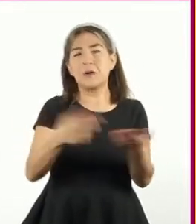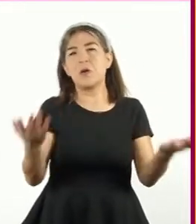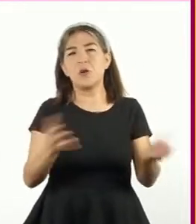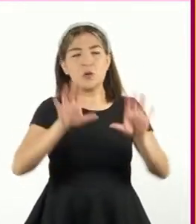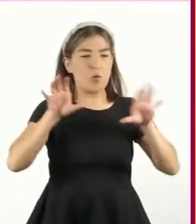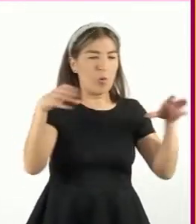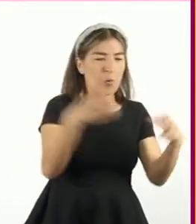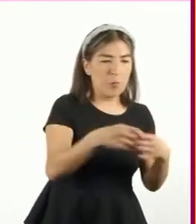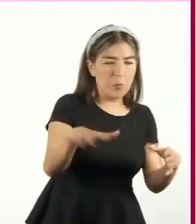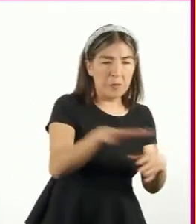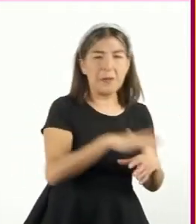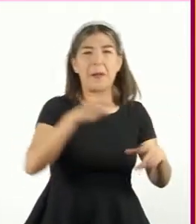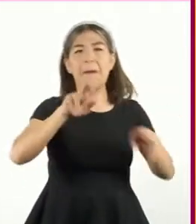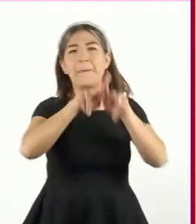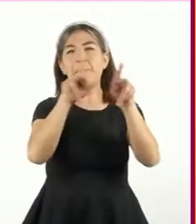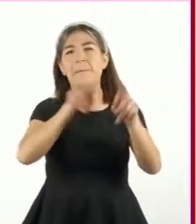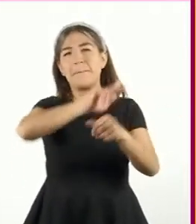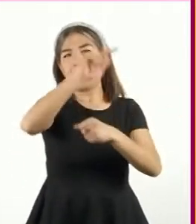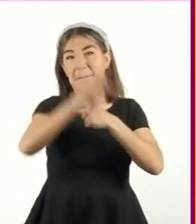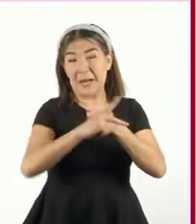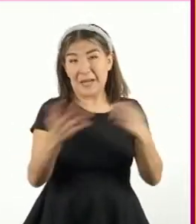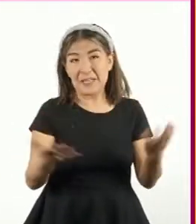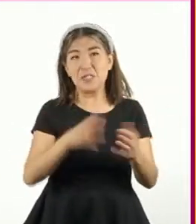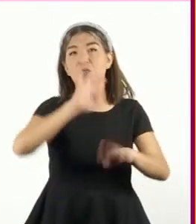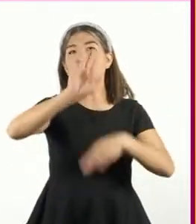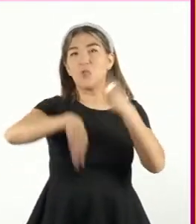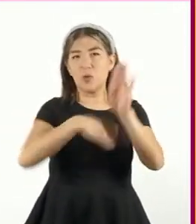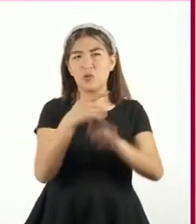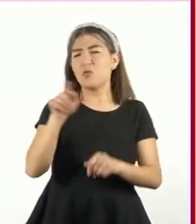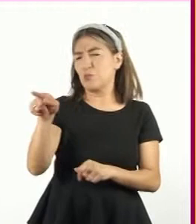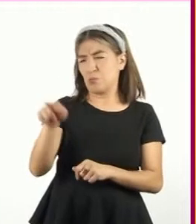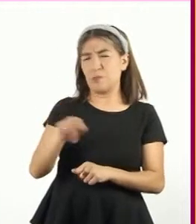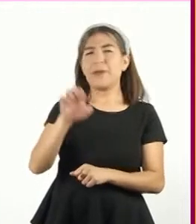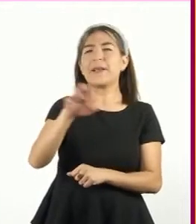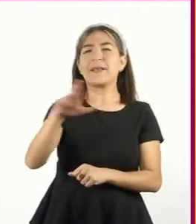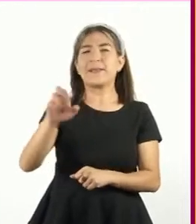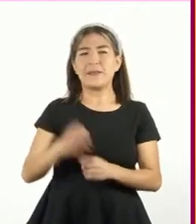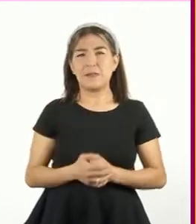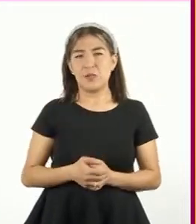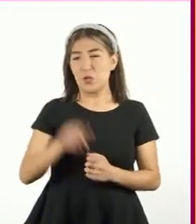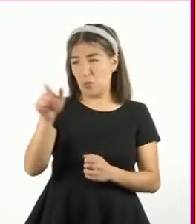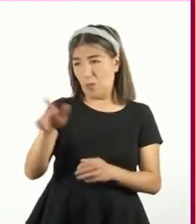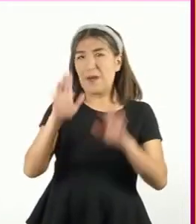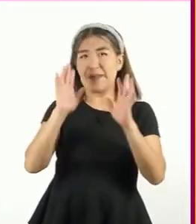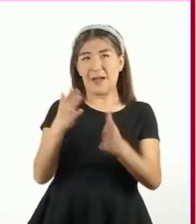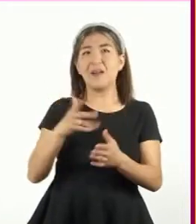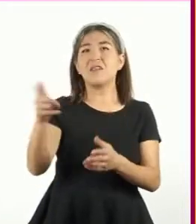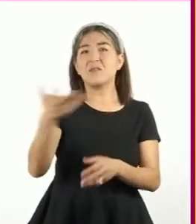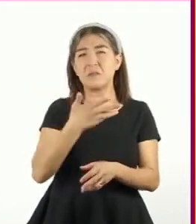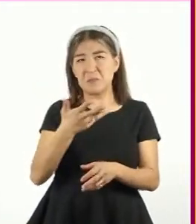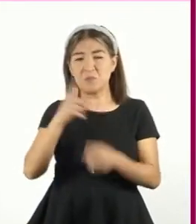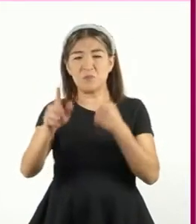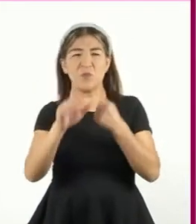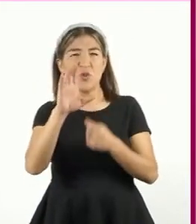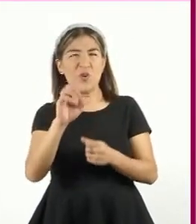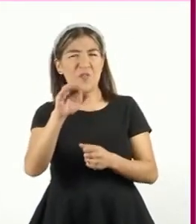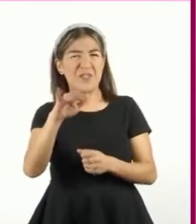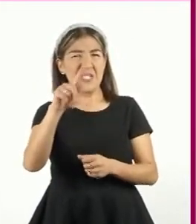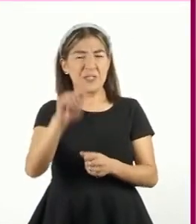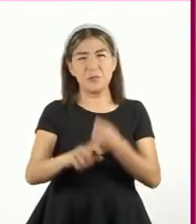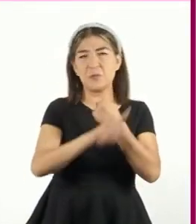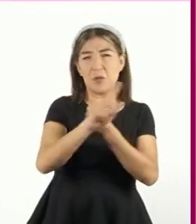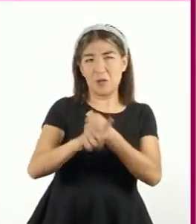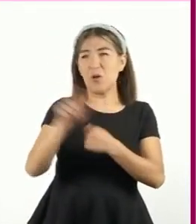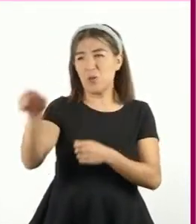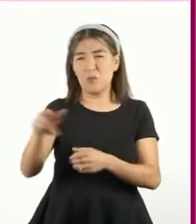comunidad, el país o el mundo? ¿Y tú, Enrique, los has tenido o los recuerdas?